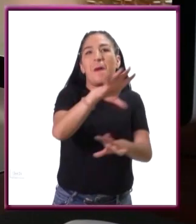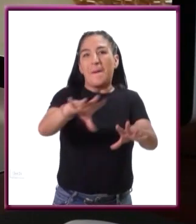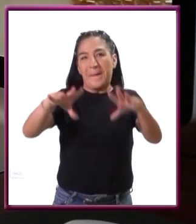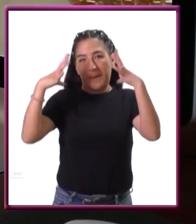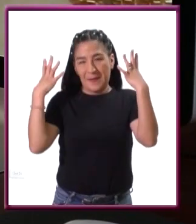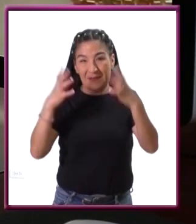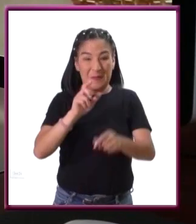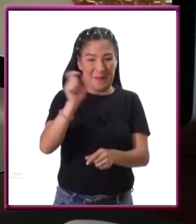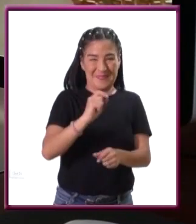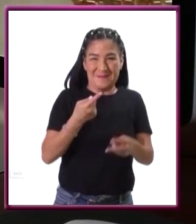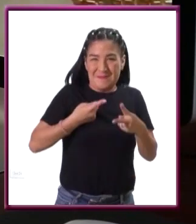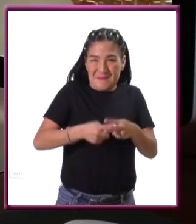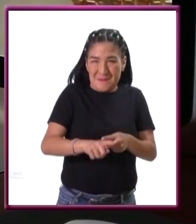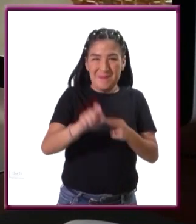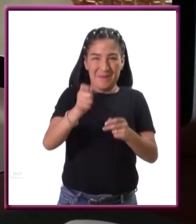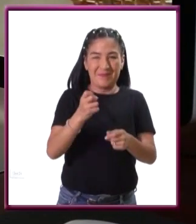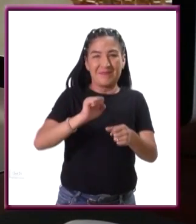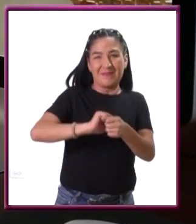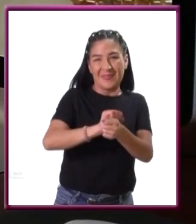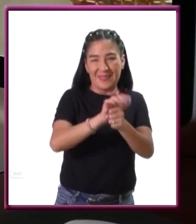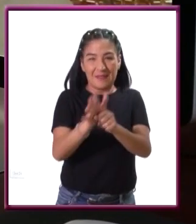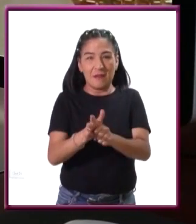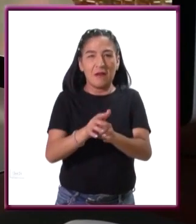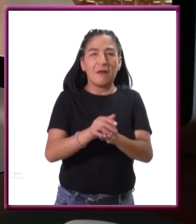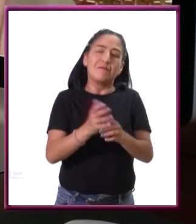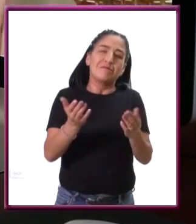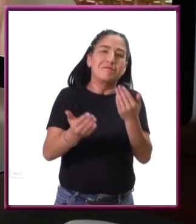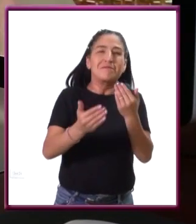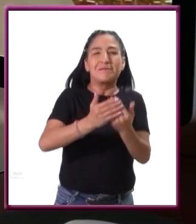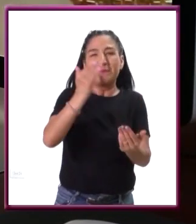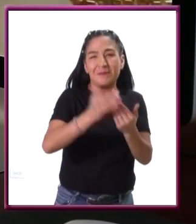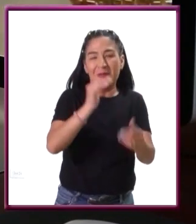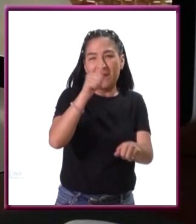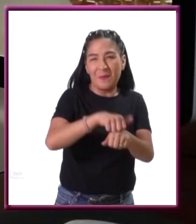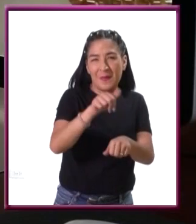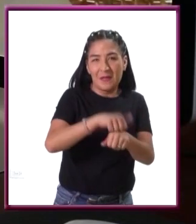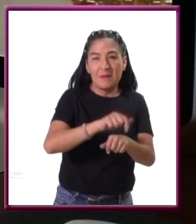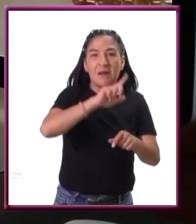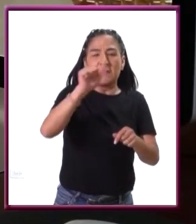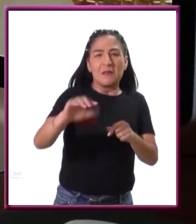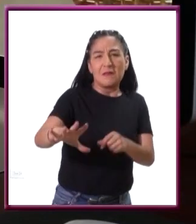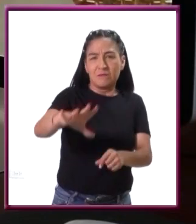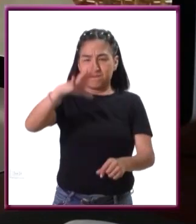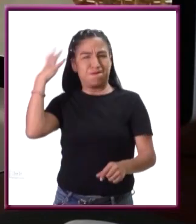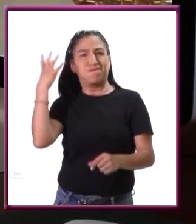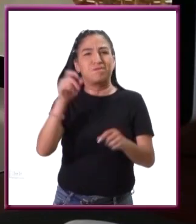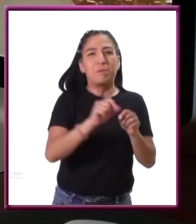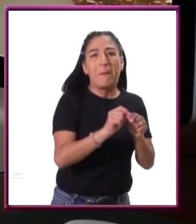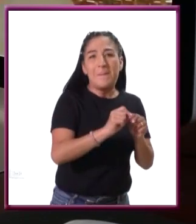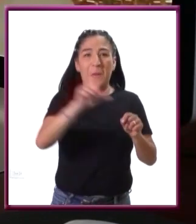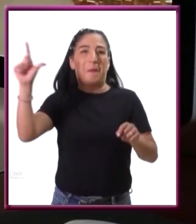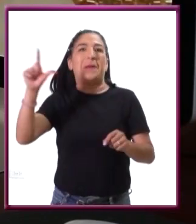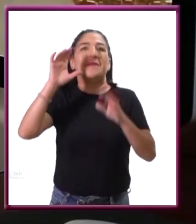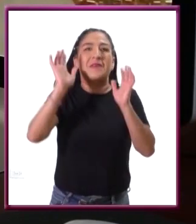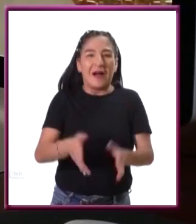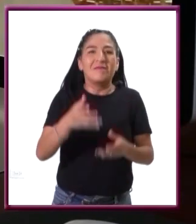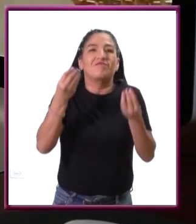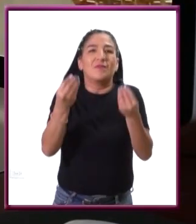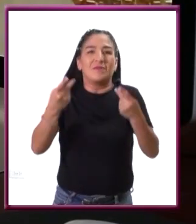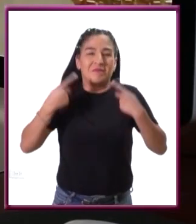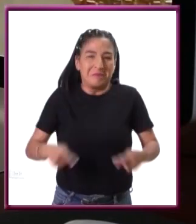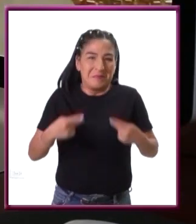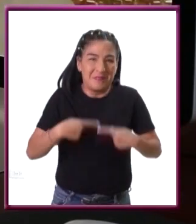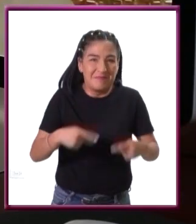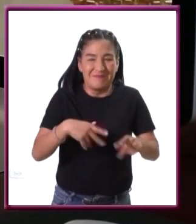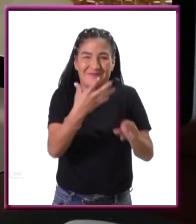los números no eran comparativos a ninguna enfermedad y todo, y pronto la velocidad es tanta que simplemente requiere cuota, ¿no? Entonces